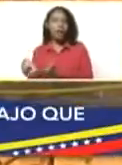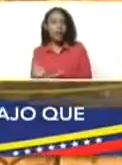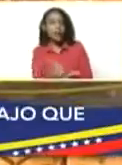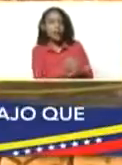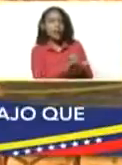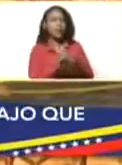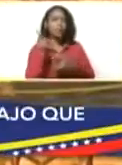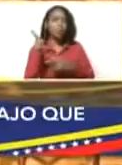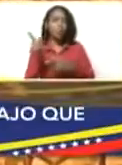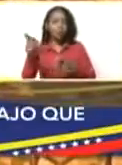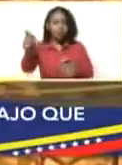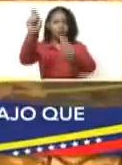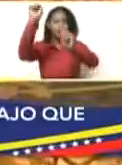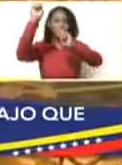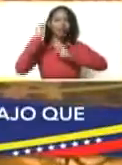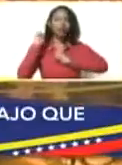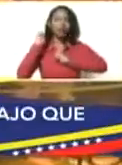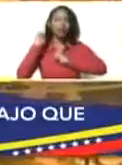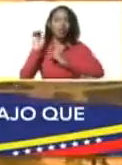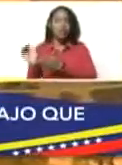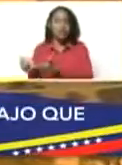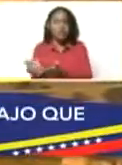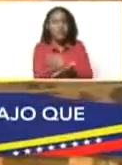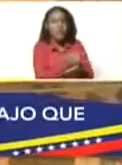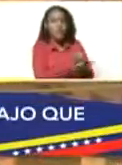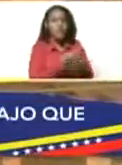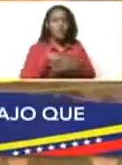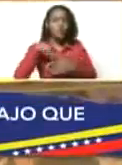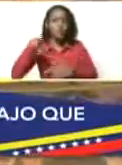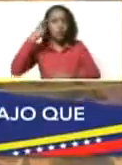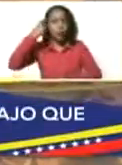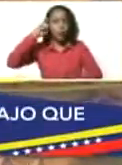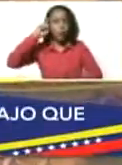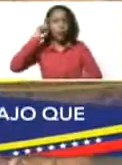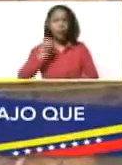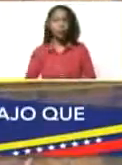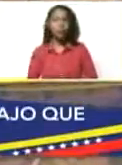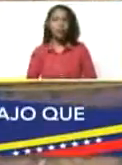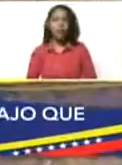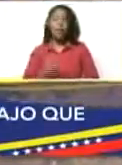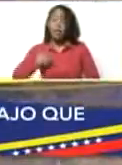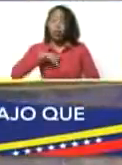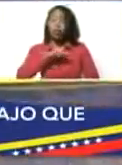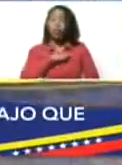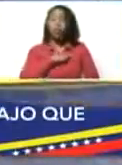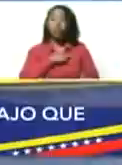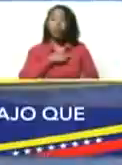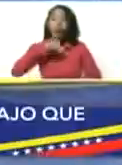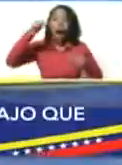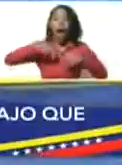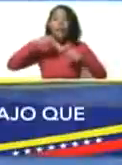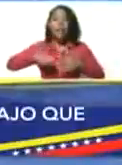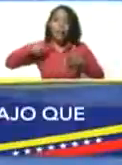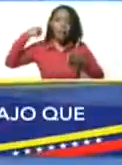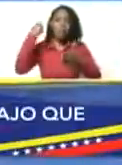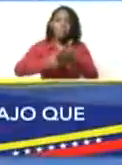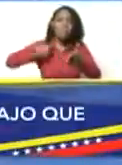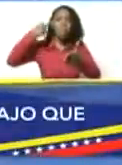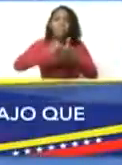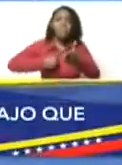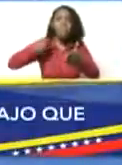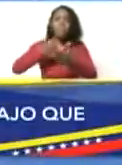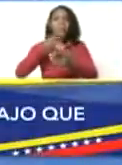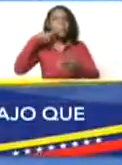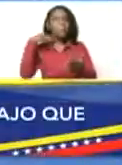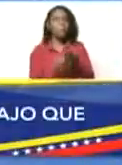todo su legado, recojamos todo su recuerdo, y nosotros que estamos aquí en la batalla,